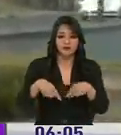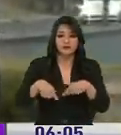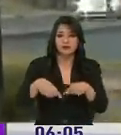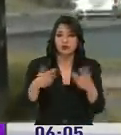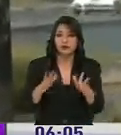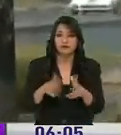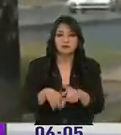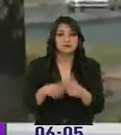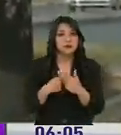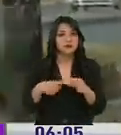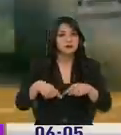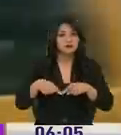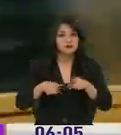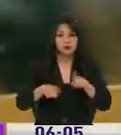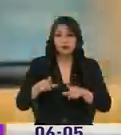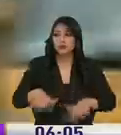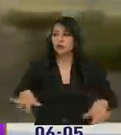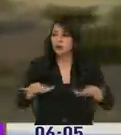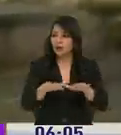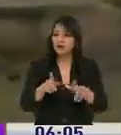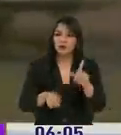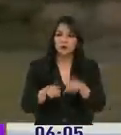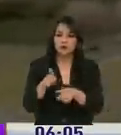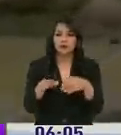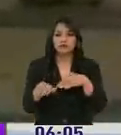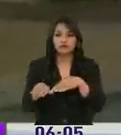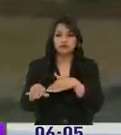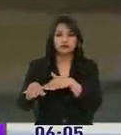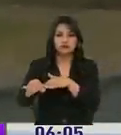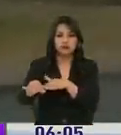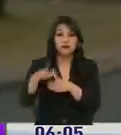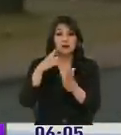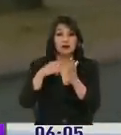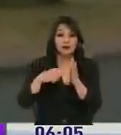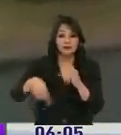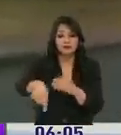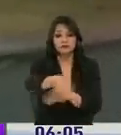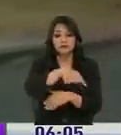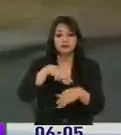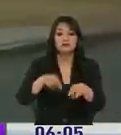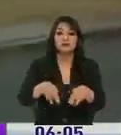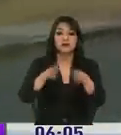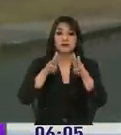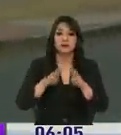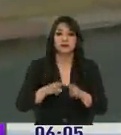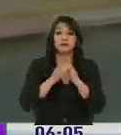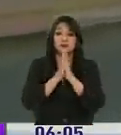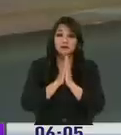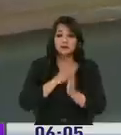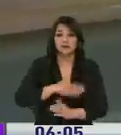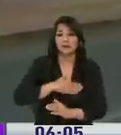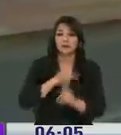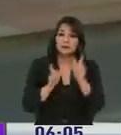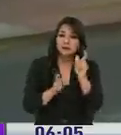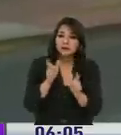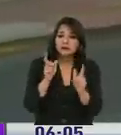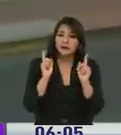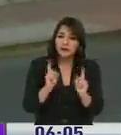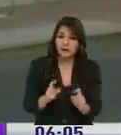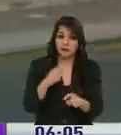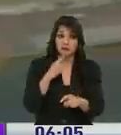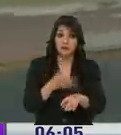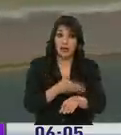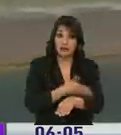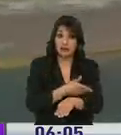en la capital en ciertos sectores y en ciertos focos, uno de ellos este, el redondel de Miraflores. Les pedimos también a todos los conductores que aún no salen de